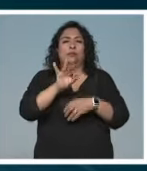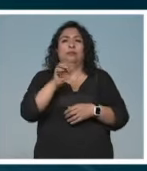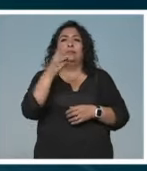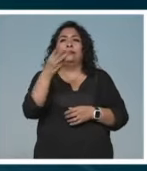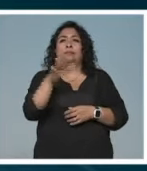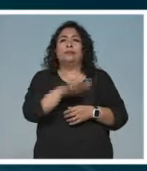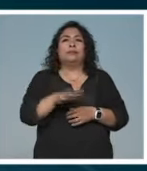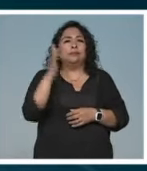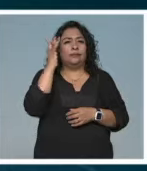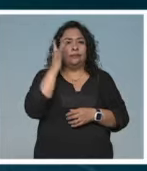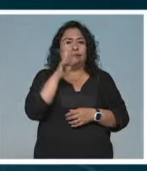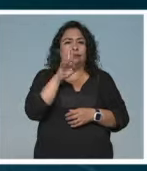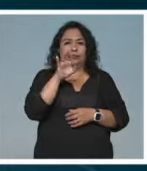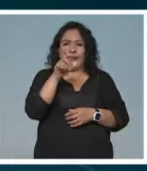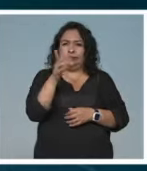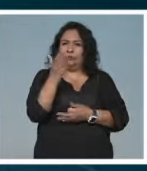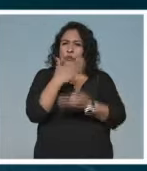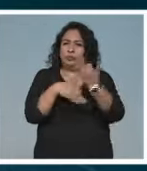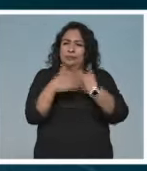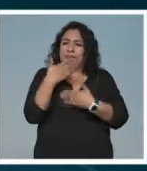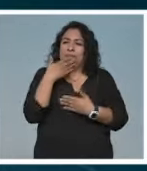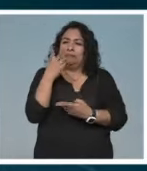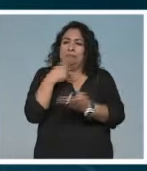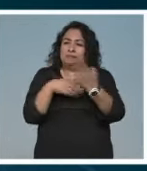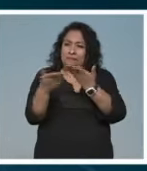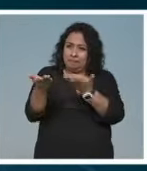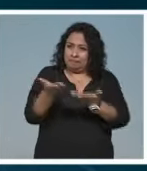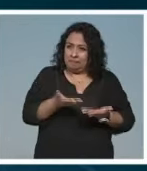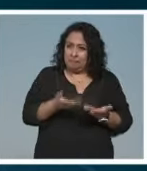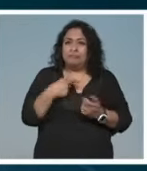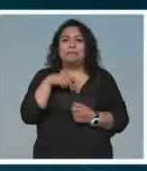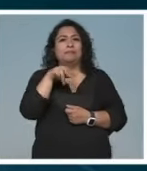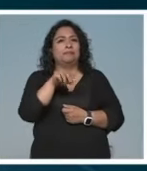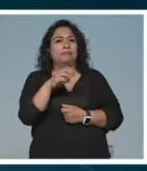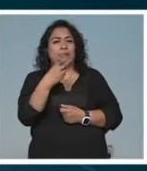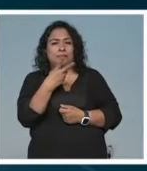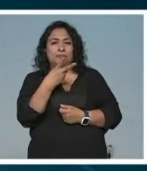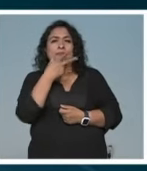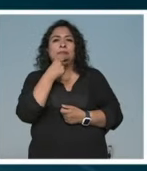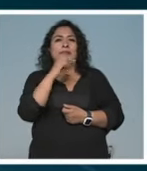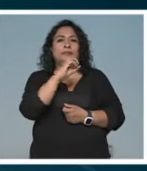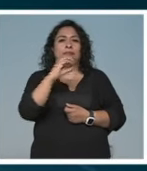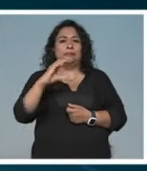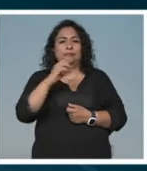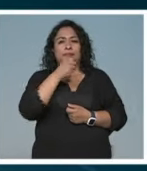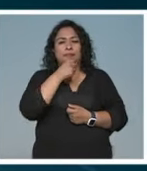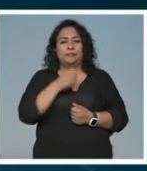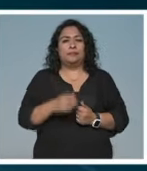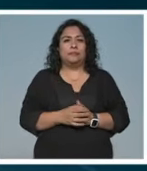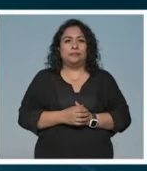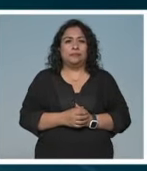San Rafael. Serán todos muy bienvenidos. Noticias 22, Óscar Cortés.